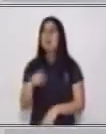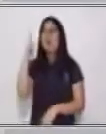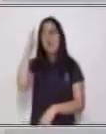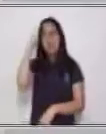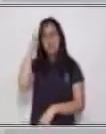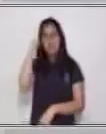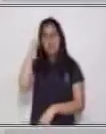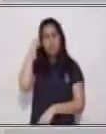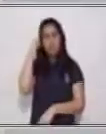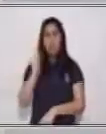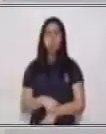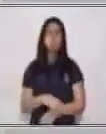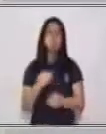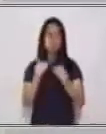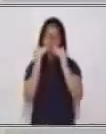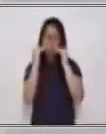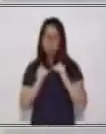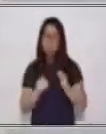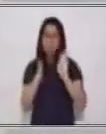4 por más 2y,